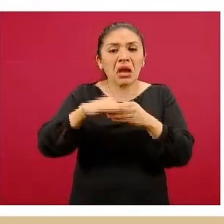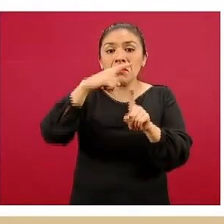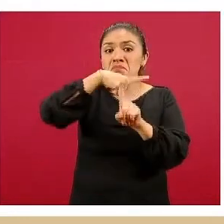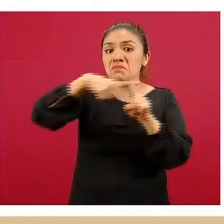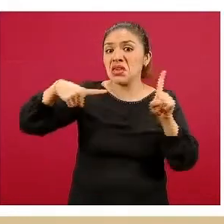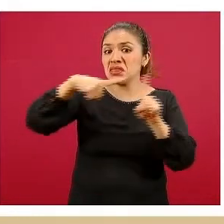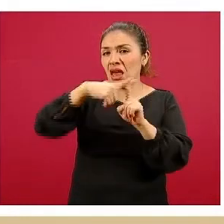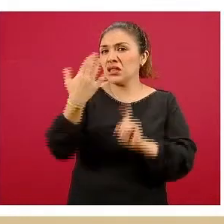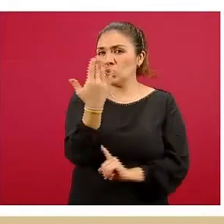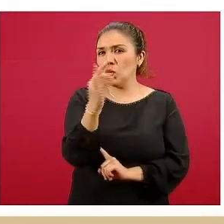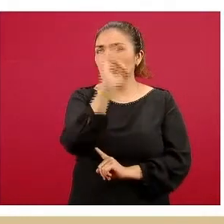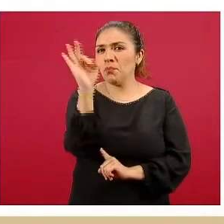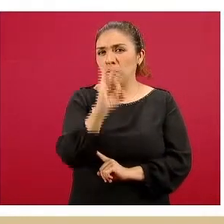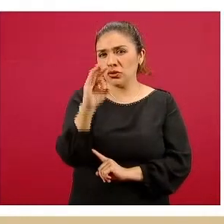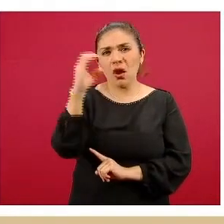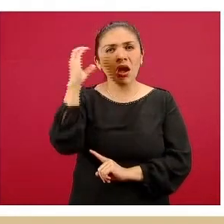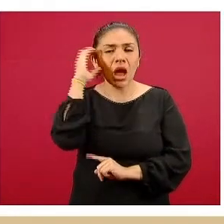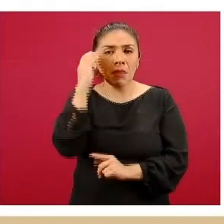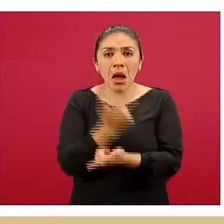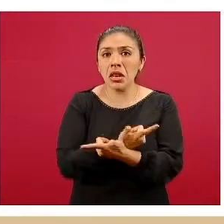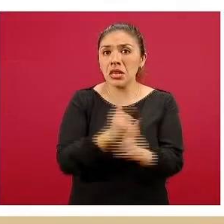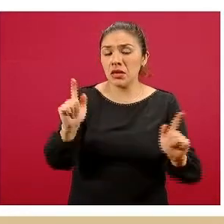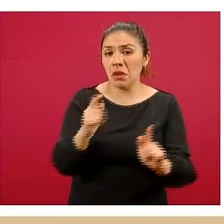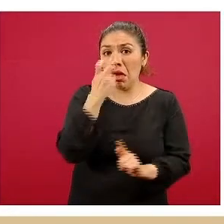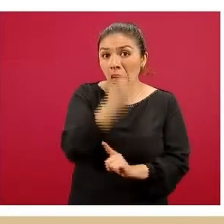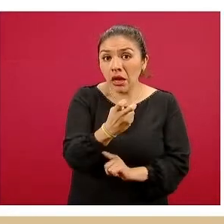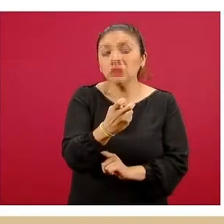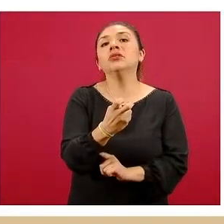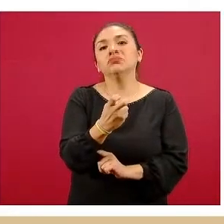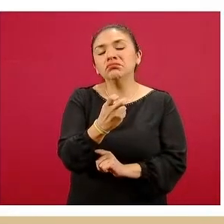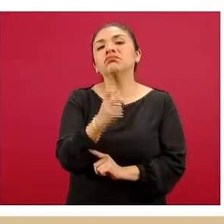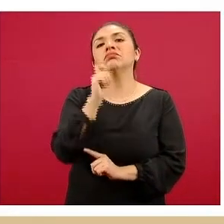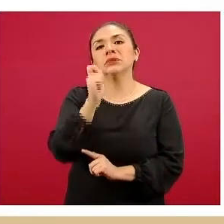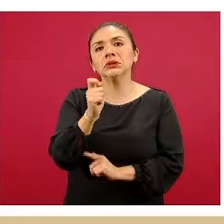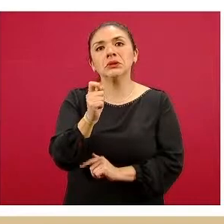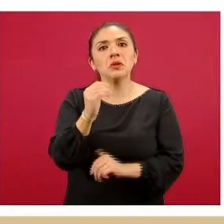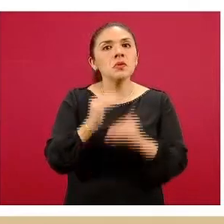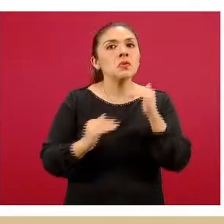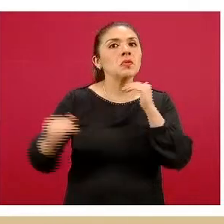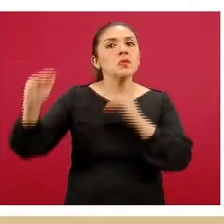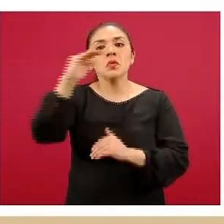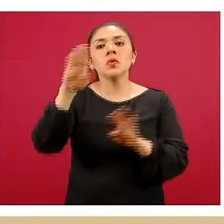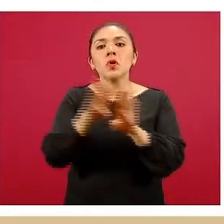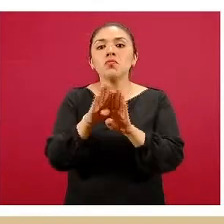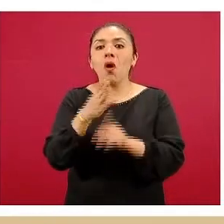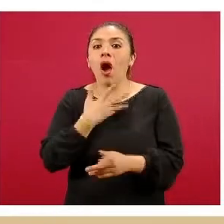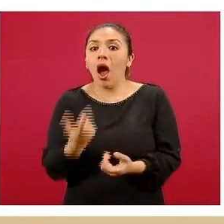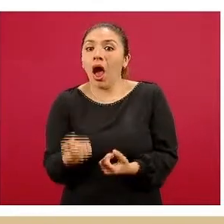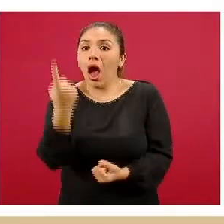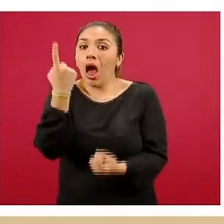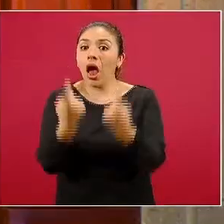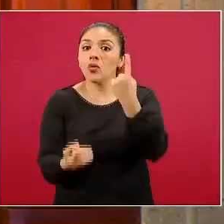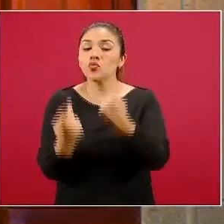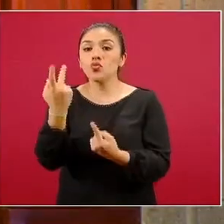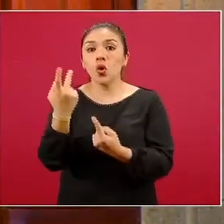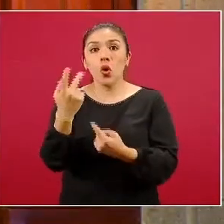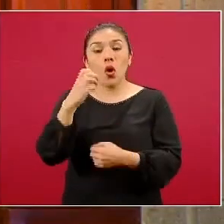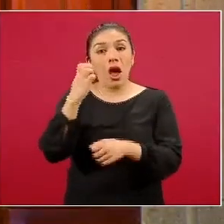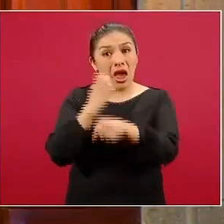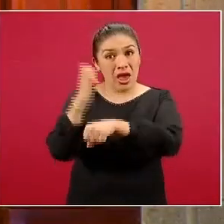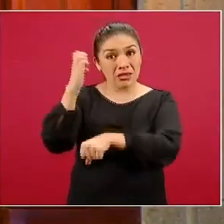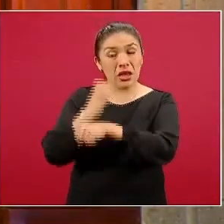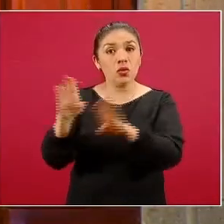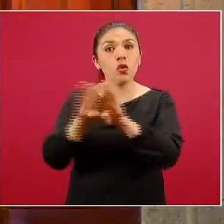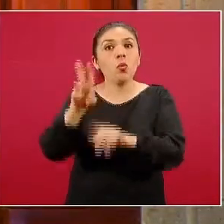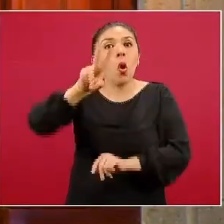camas disponibles, siendo esta disponibilidad tan elevada como del 80% en al menos la mitad